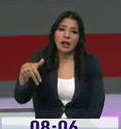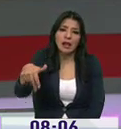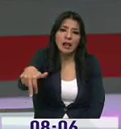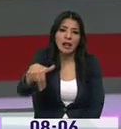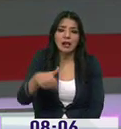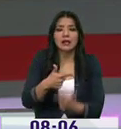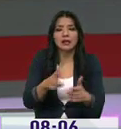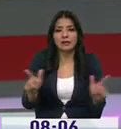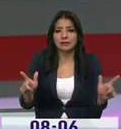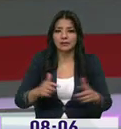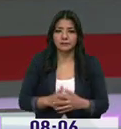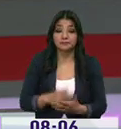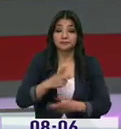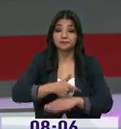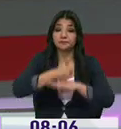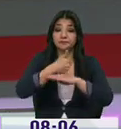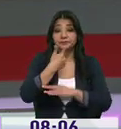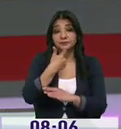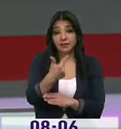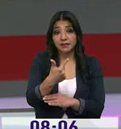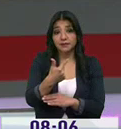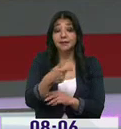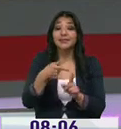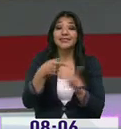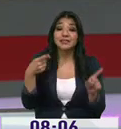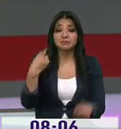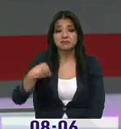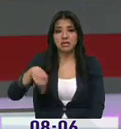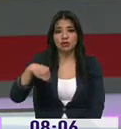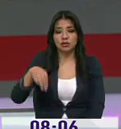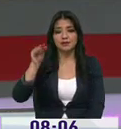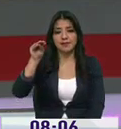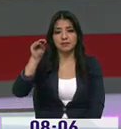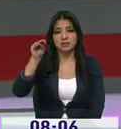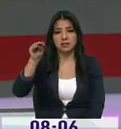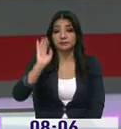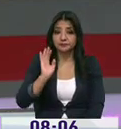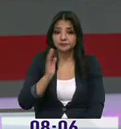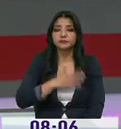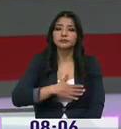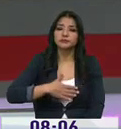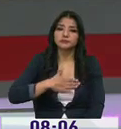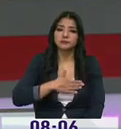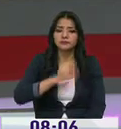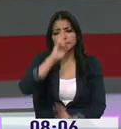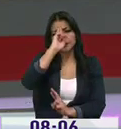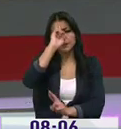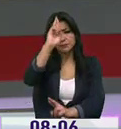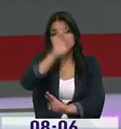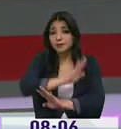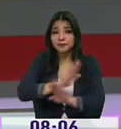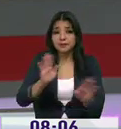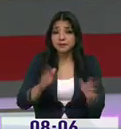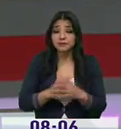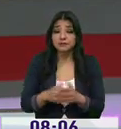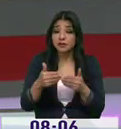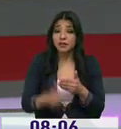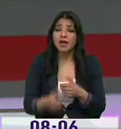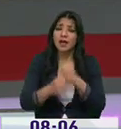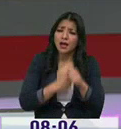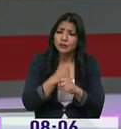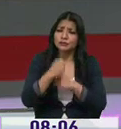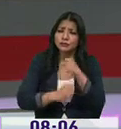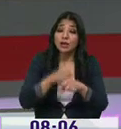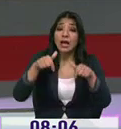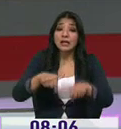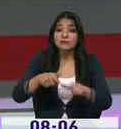libremente. Y ha dicho la autoridad, desde el día miércoles venimos diciendo esto, que por favor respetémonos. Y a lo largo de los años, en este primer noticiero de la